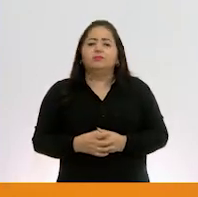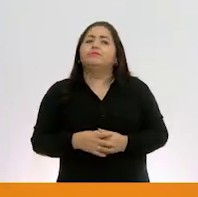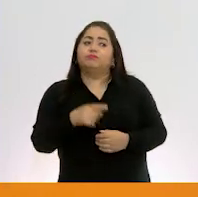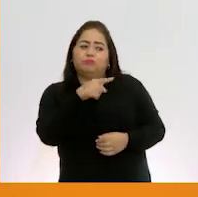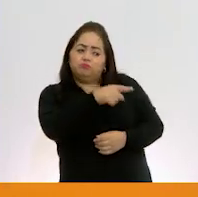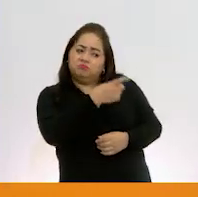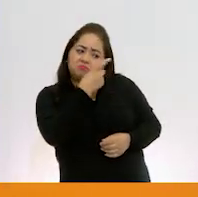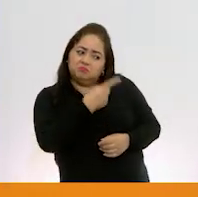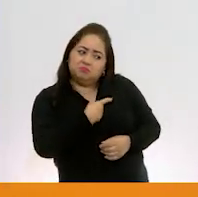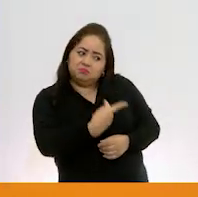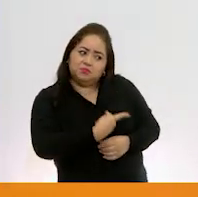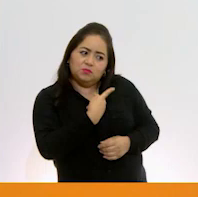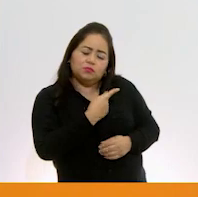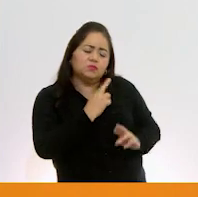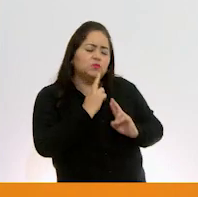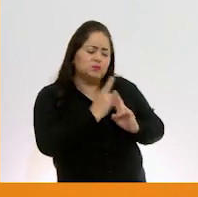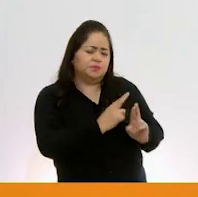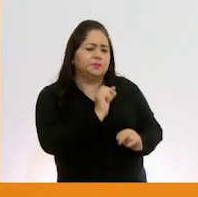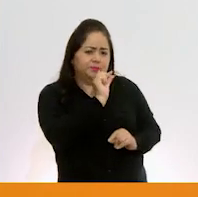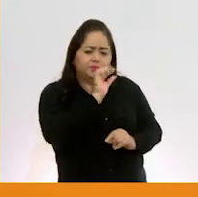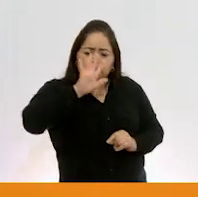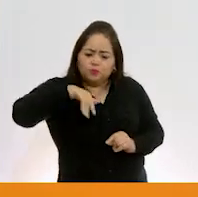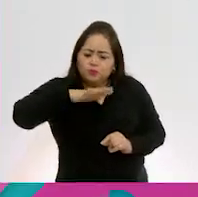Mostrando resultados.